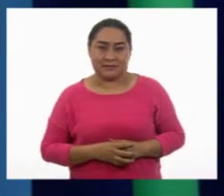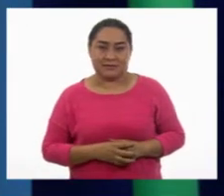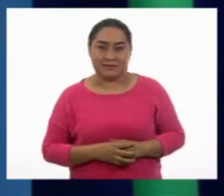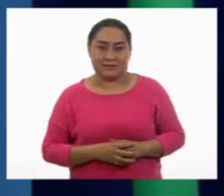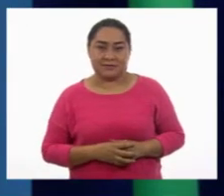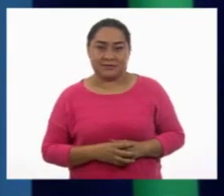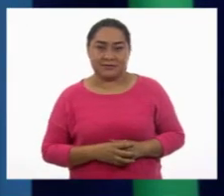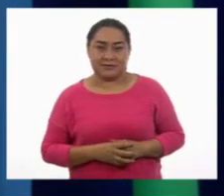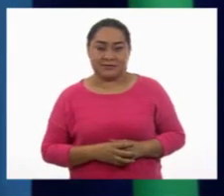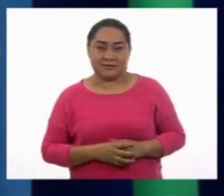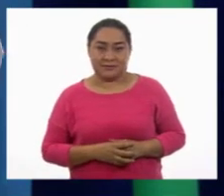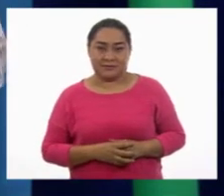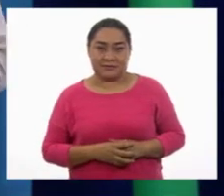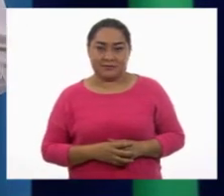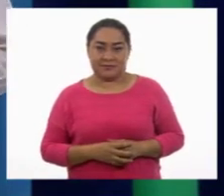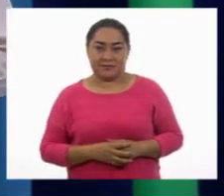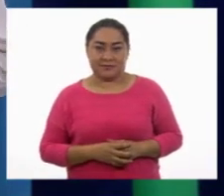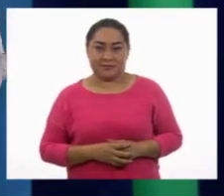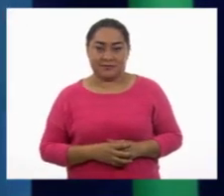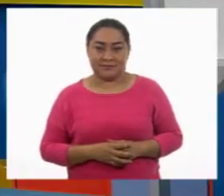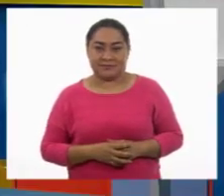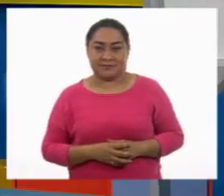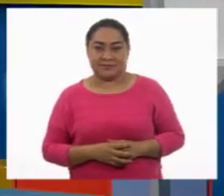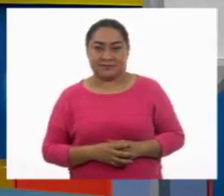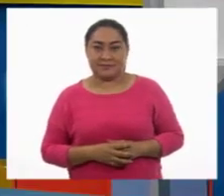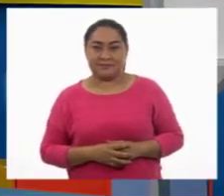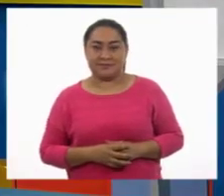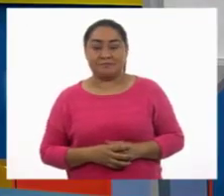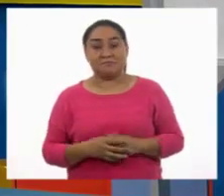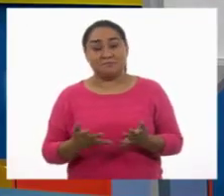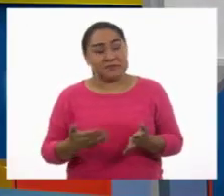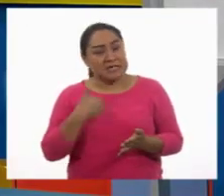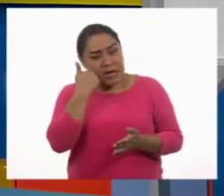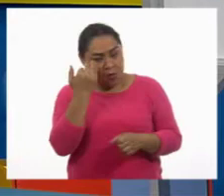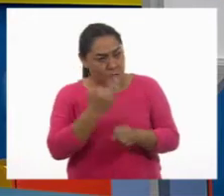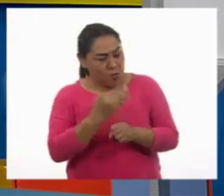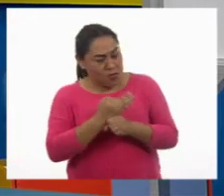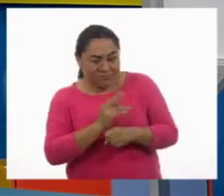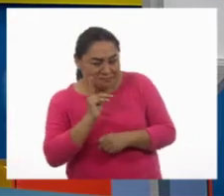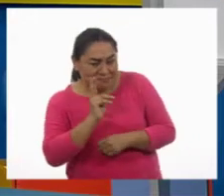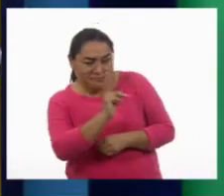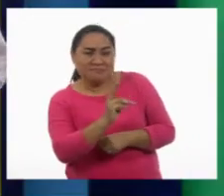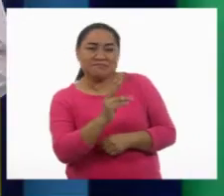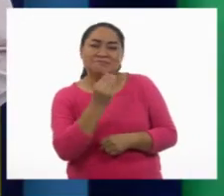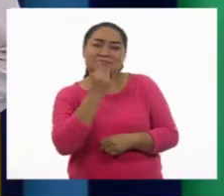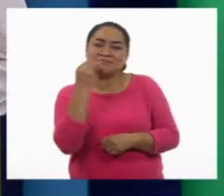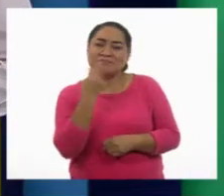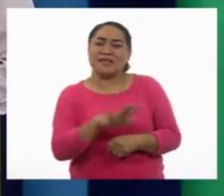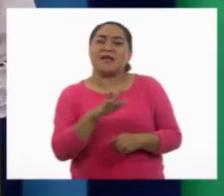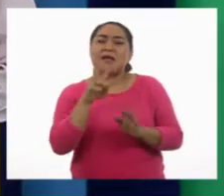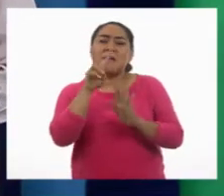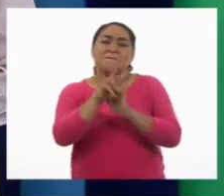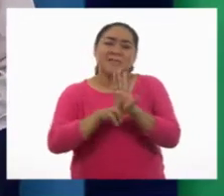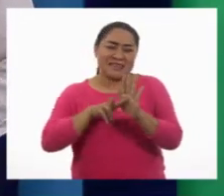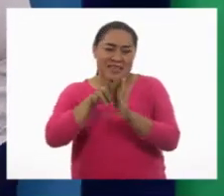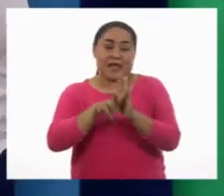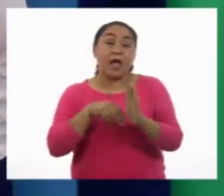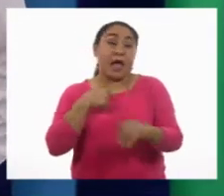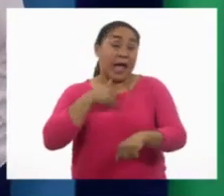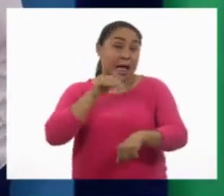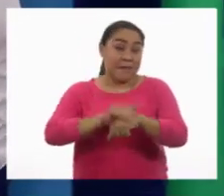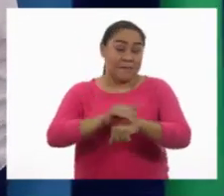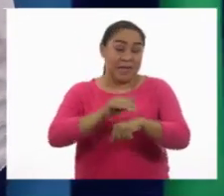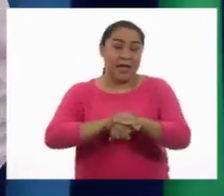Tiklasquiluski, san, y toca y ashka, lacal. Los invito a ver un divertido video en el que nuestra amiga Ameyali